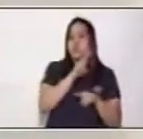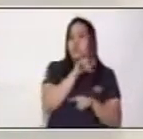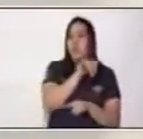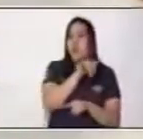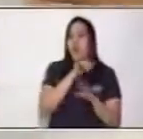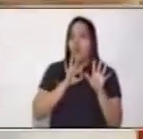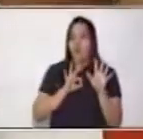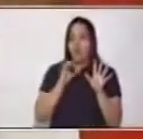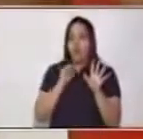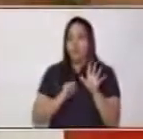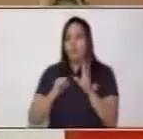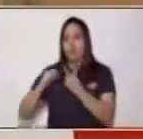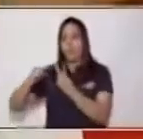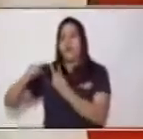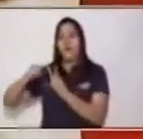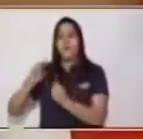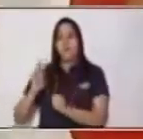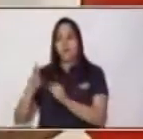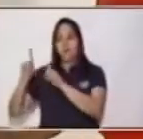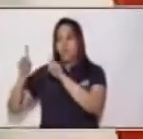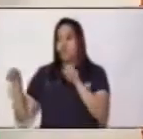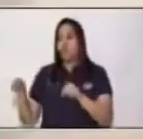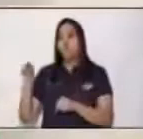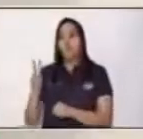¿Cuál es la raíz cúbica de una potencia?